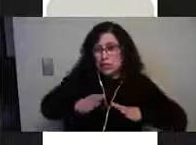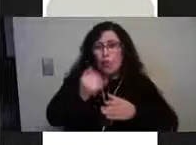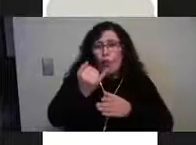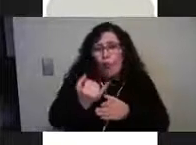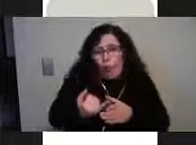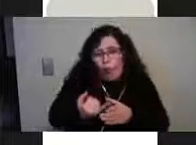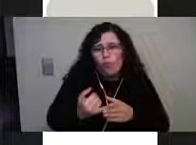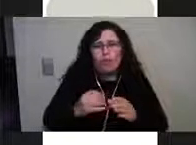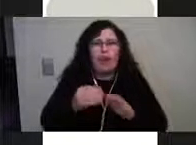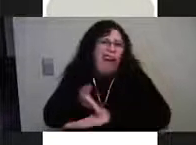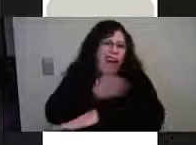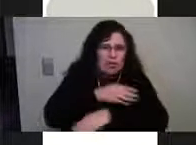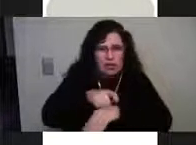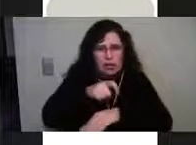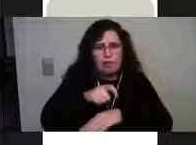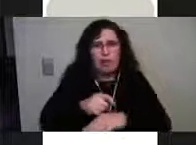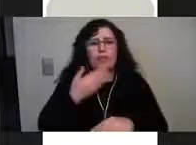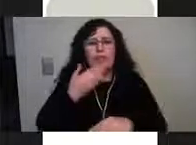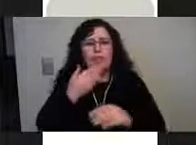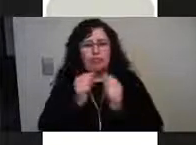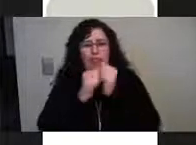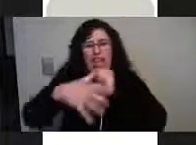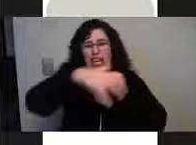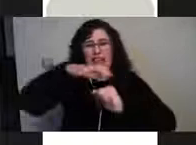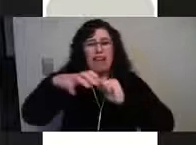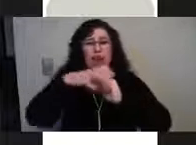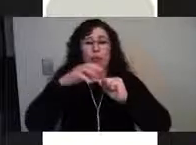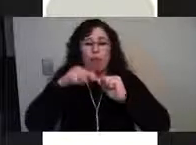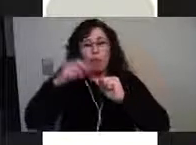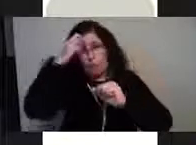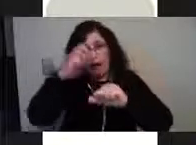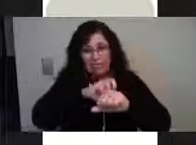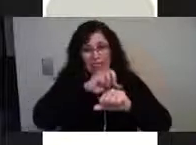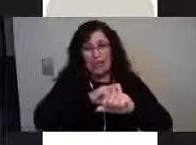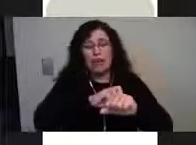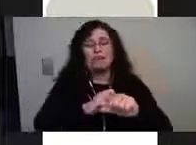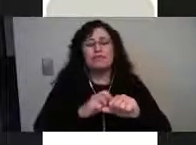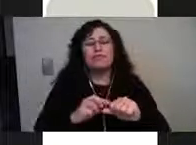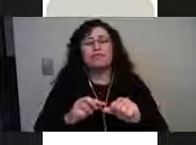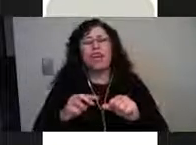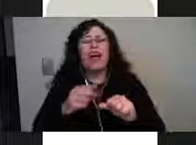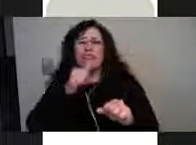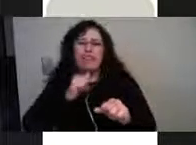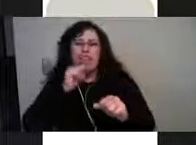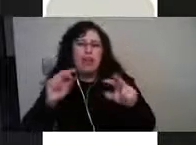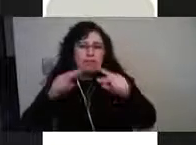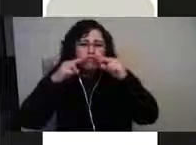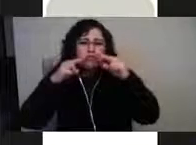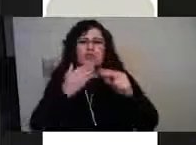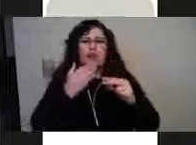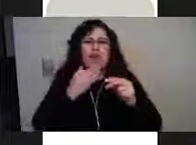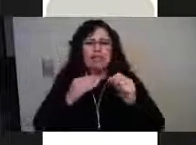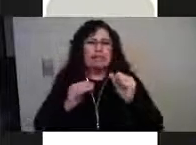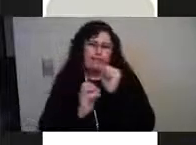de placenta, una encefalopatía hipoxico-isquémica, algún trastorno circulatorio neonatal o infecciones que se pueden